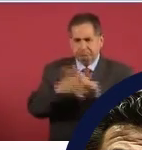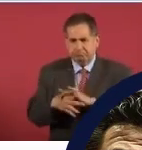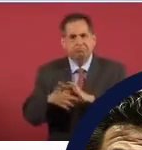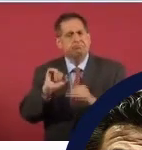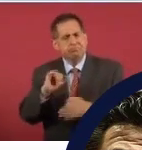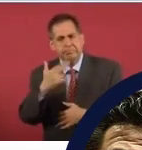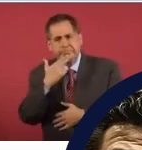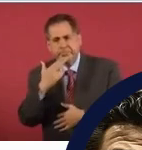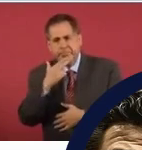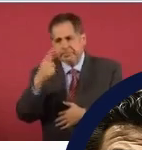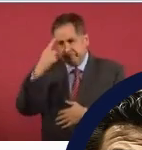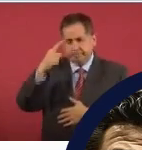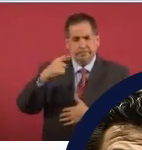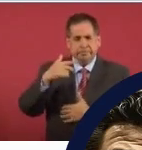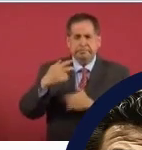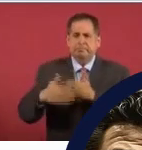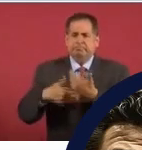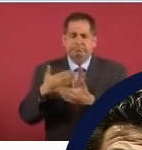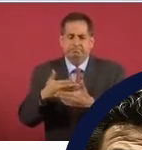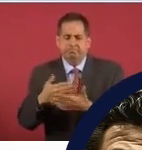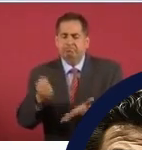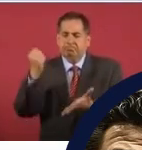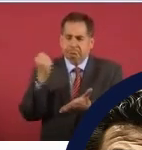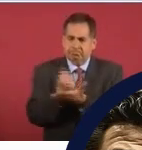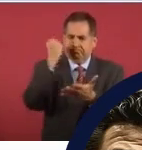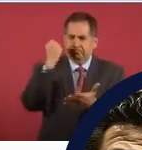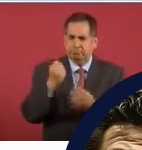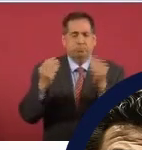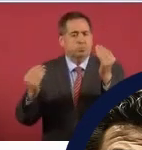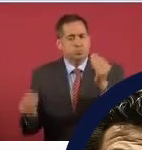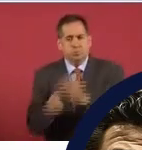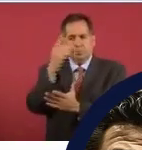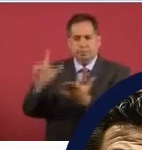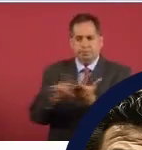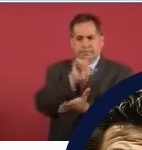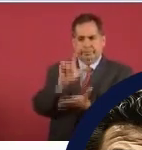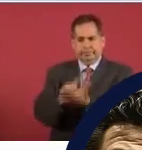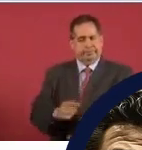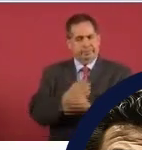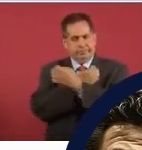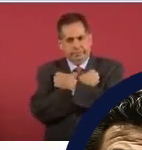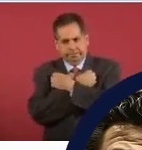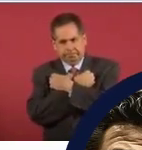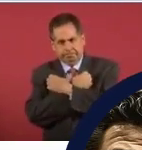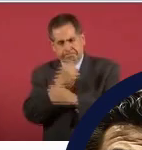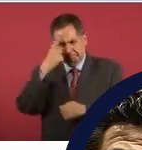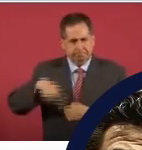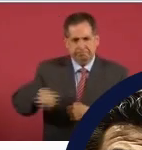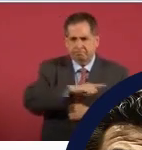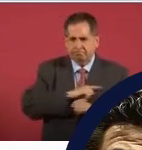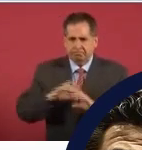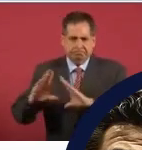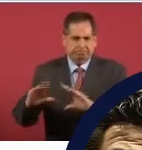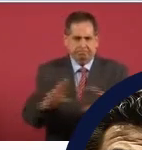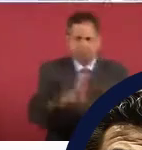aprobado más temprano que tarde en los congresos de ese país y de canadá